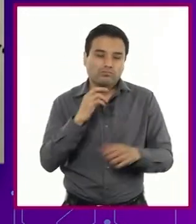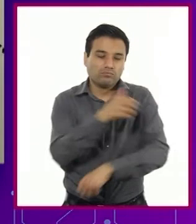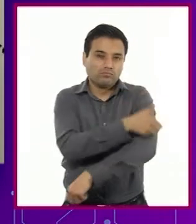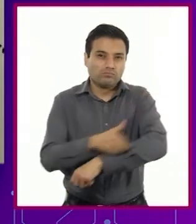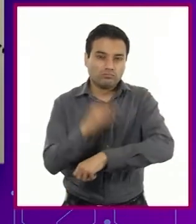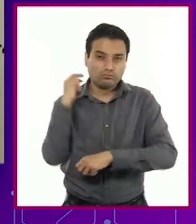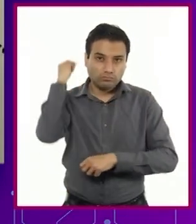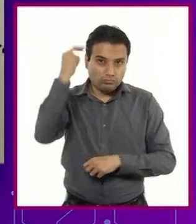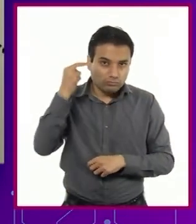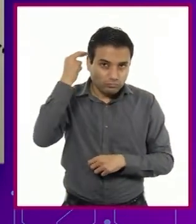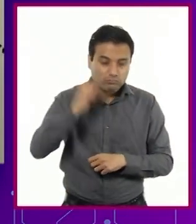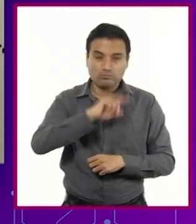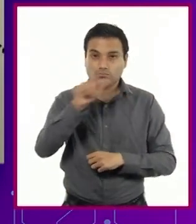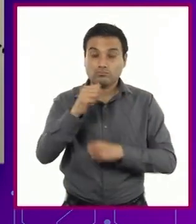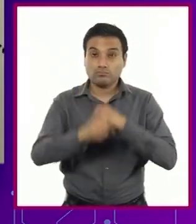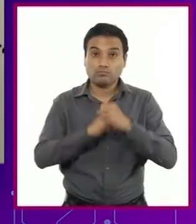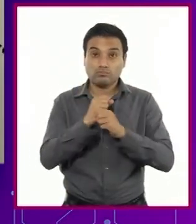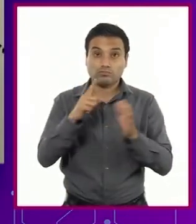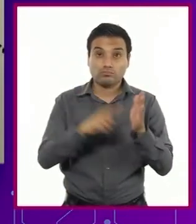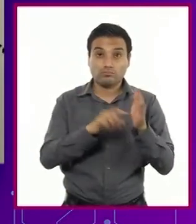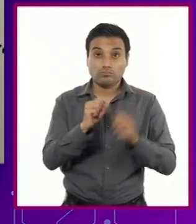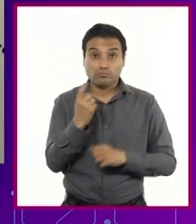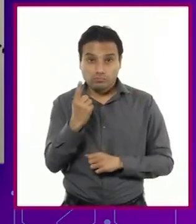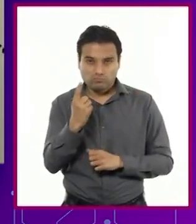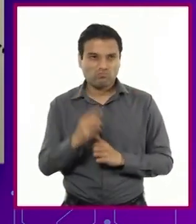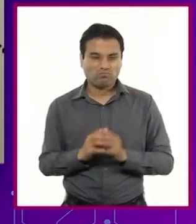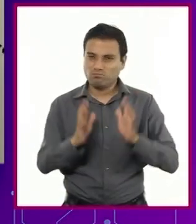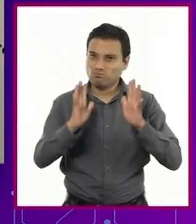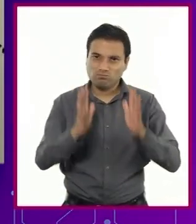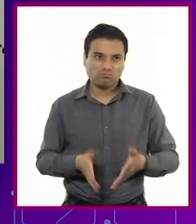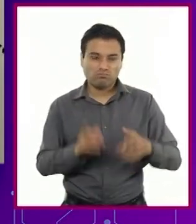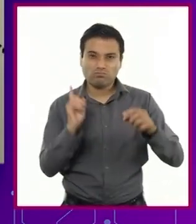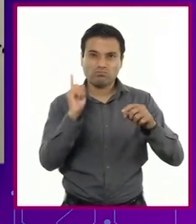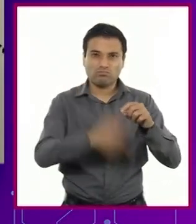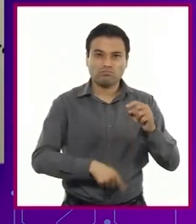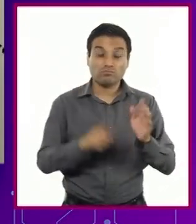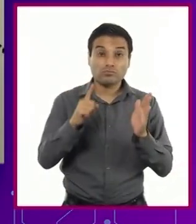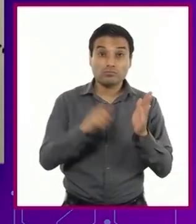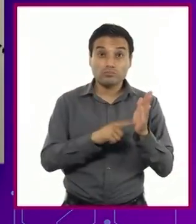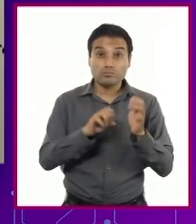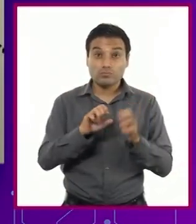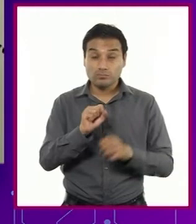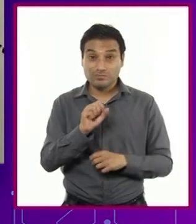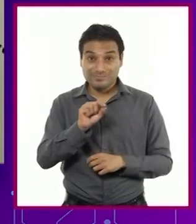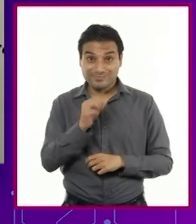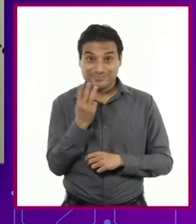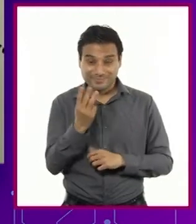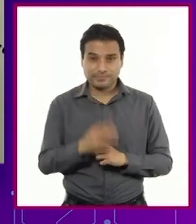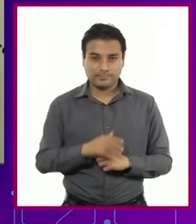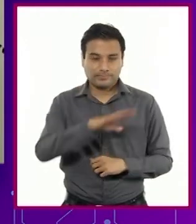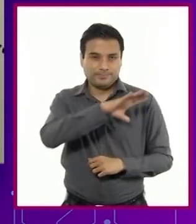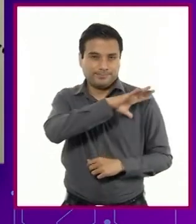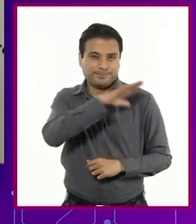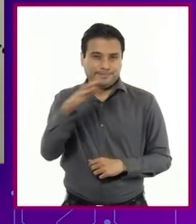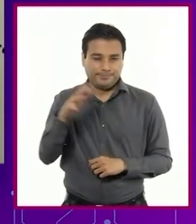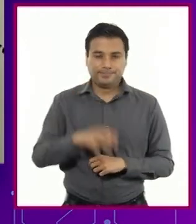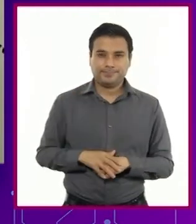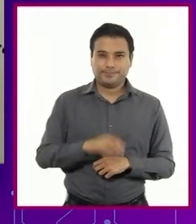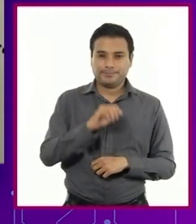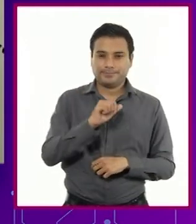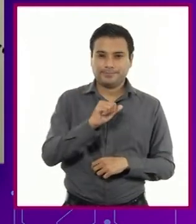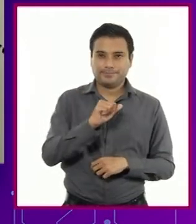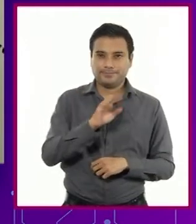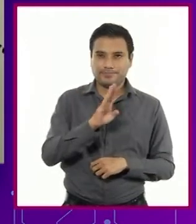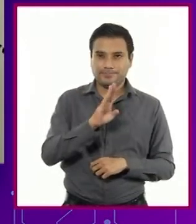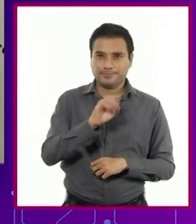en 1961, fue derrocada. En 1973, el general Habyarimana, de